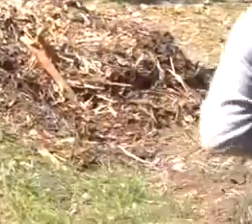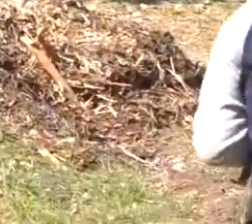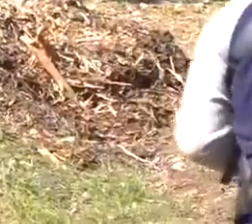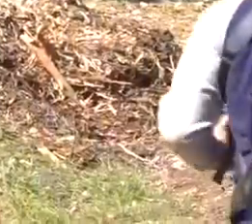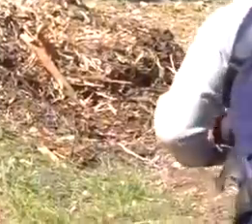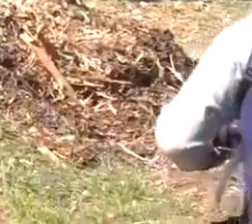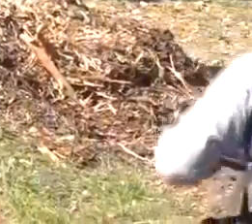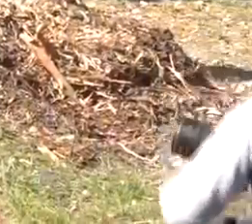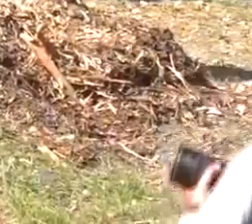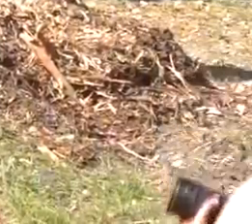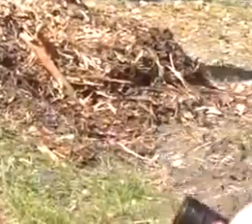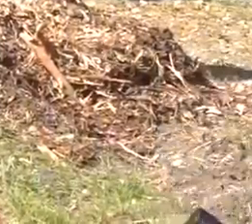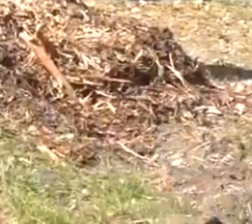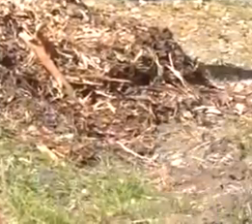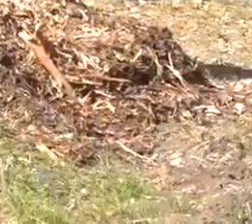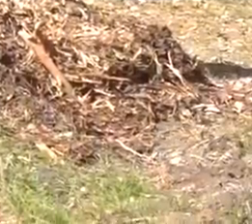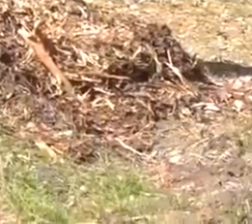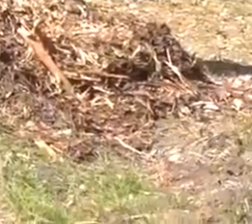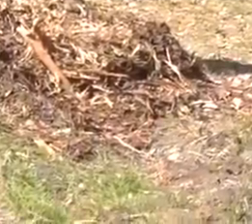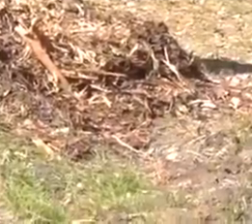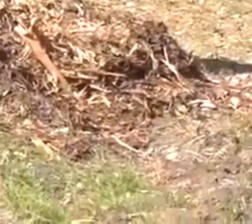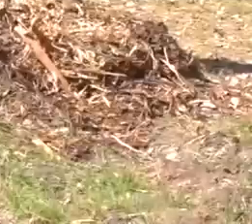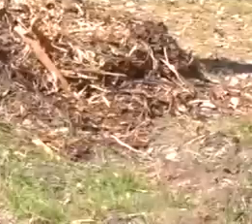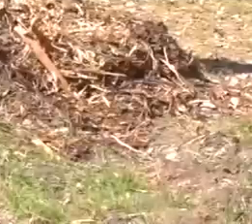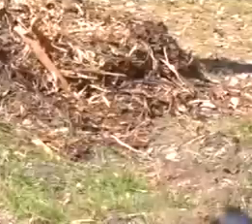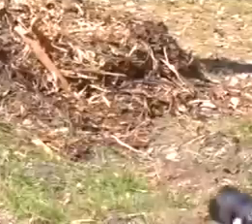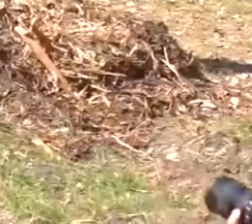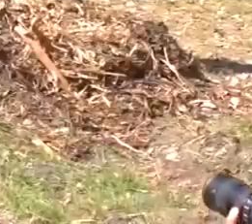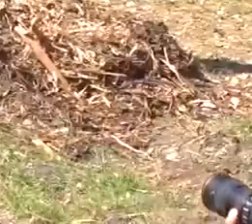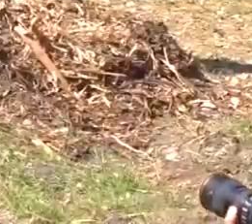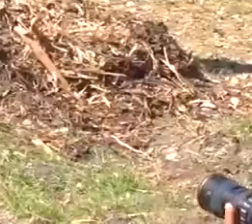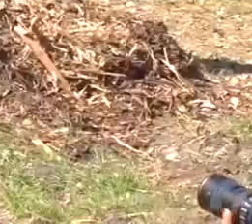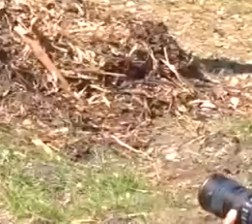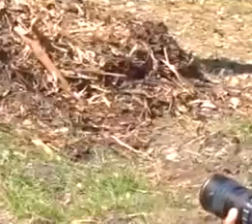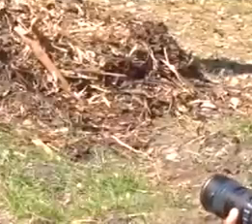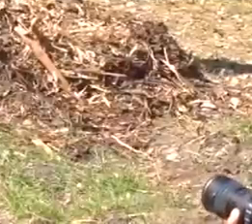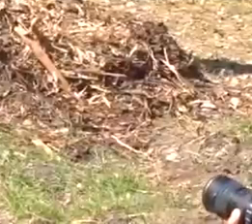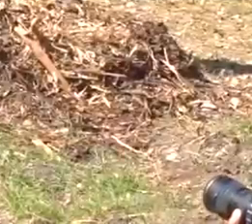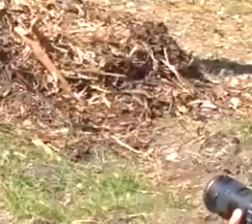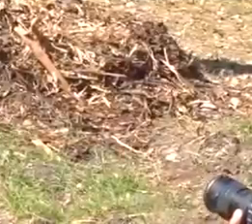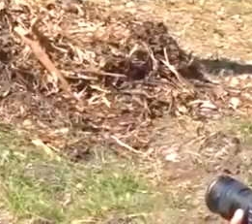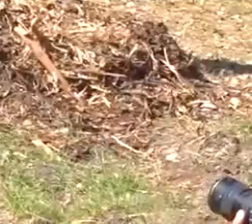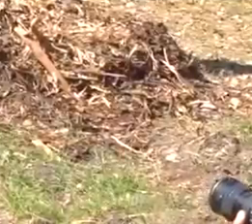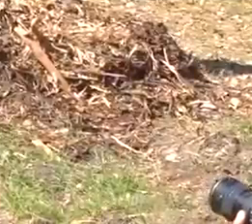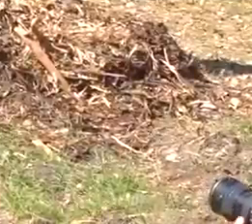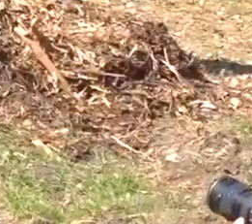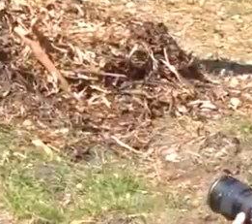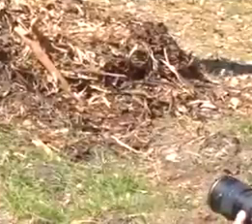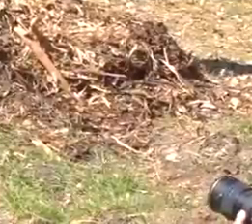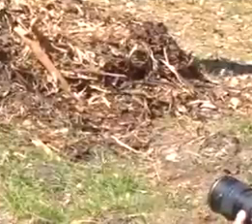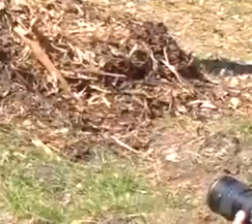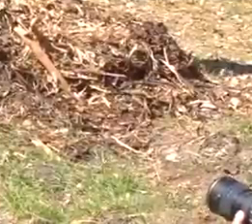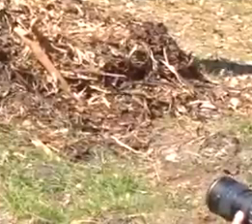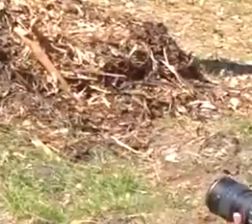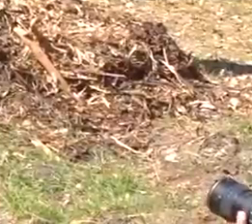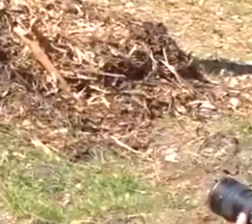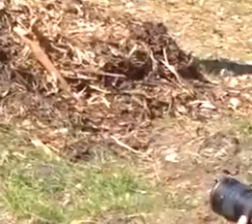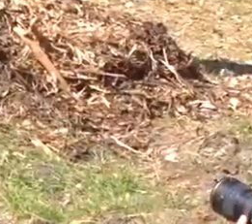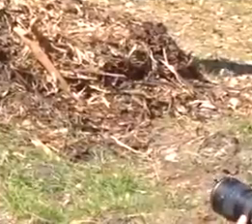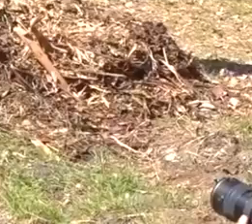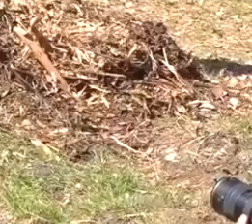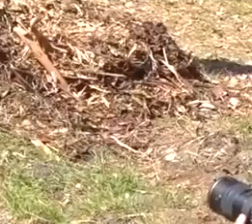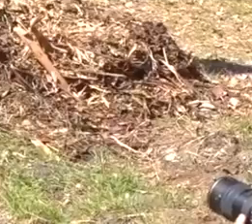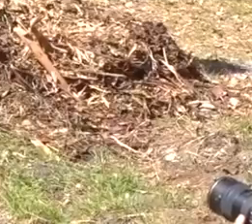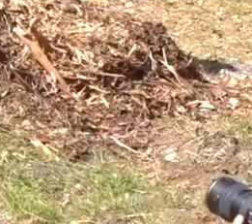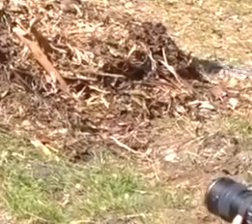este es nuestro tanque de almacenamiento de agua que se queda adentro y alrededor de las raíces del árbol. Y el agua